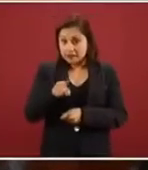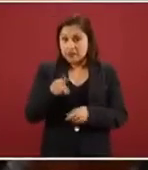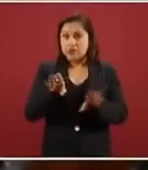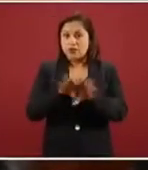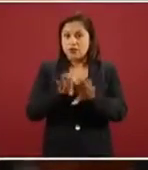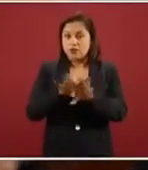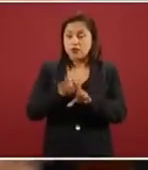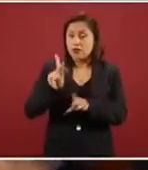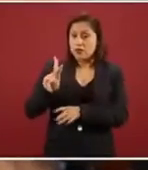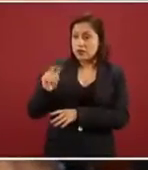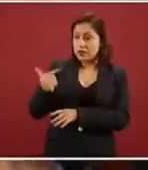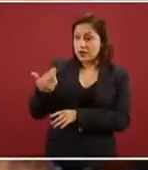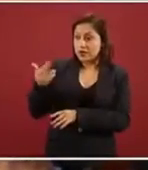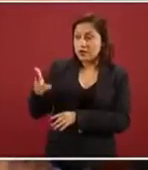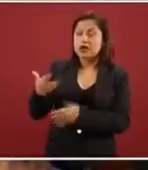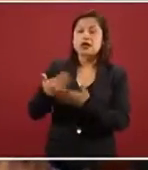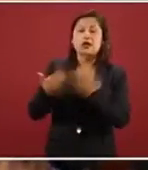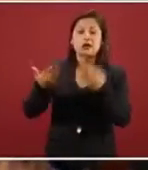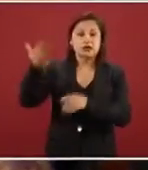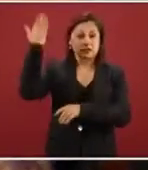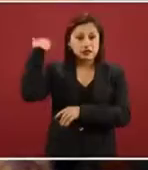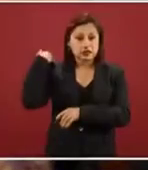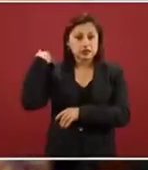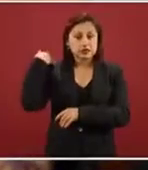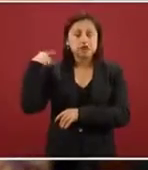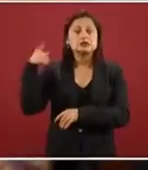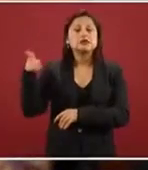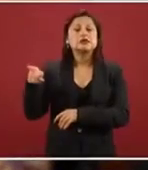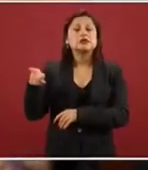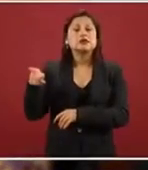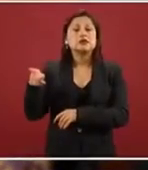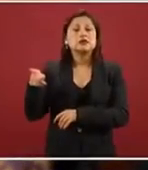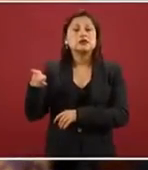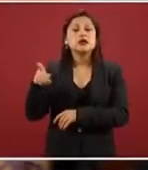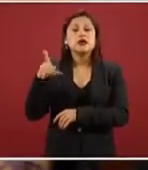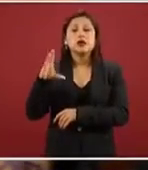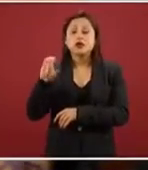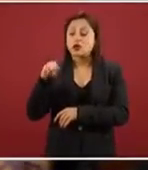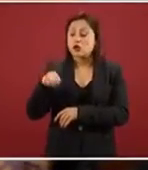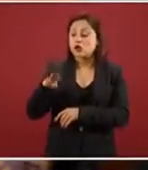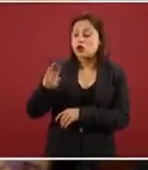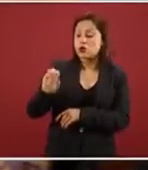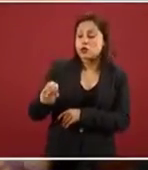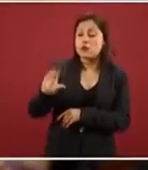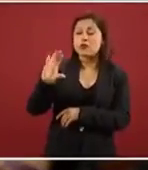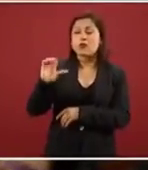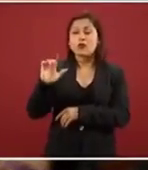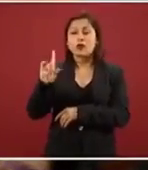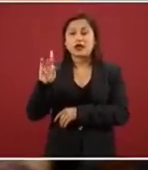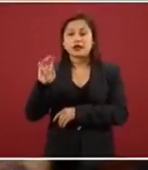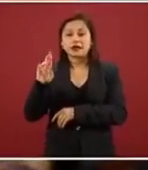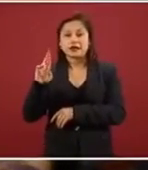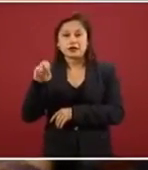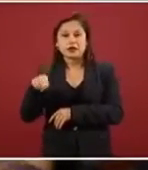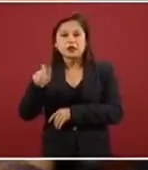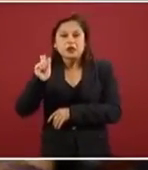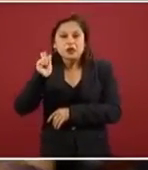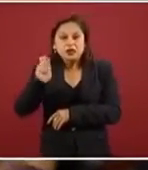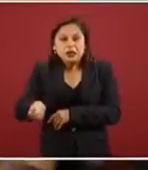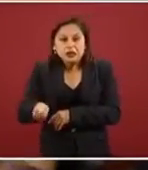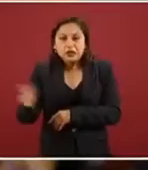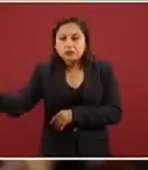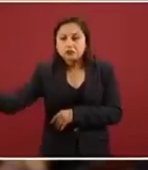Procuraduría, de entonces le llamaban Combo Calderón, que consistía en incriminar por un